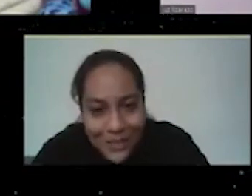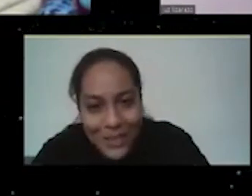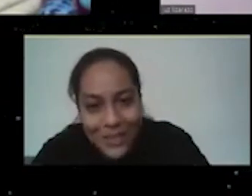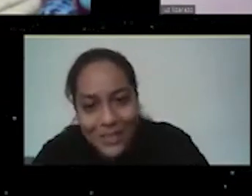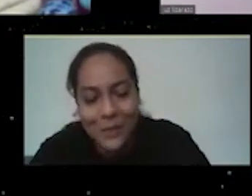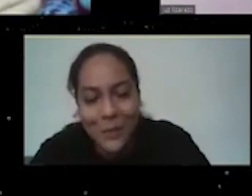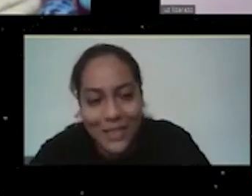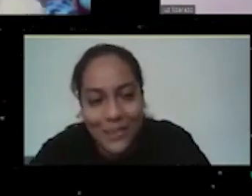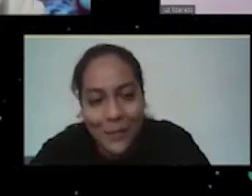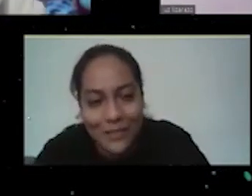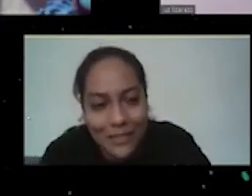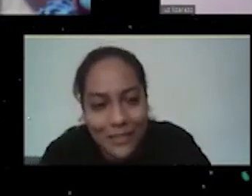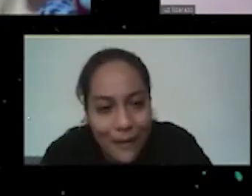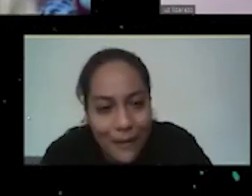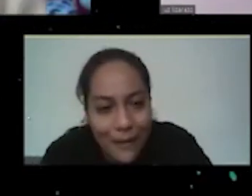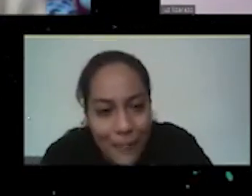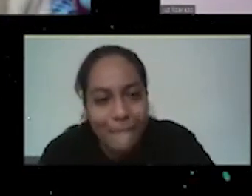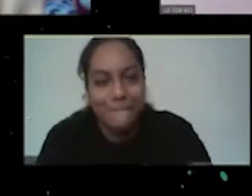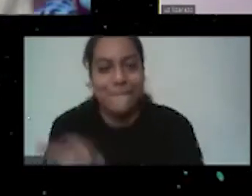el espacio.